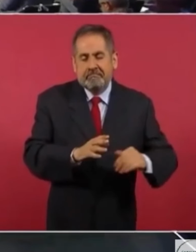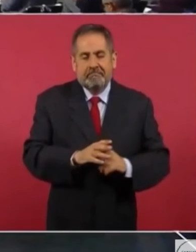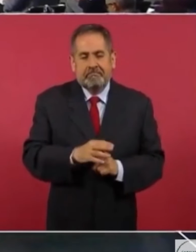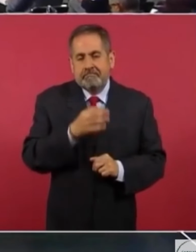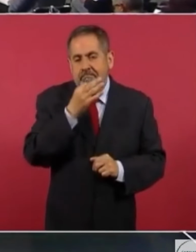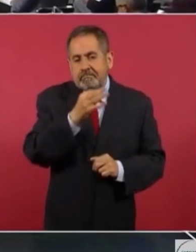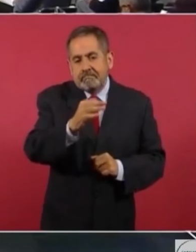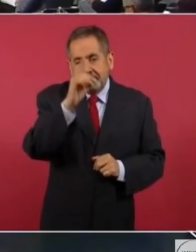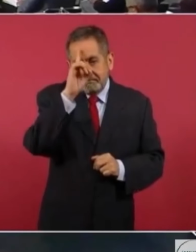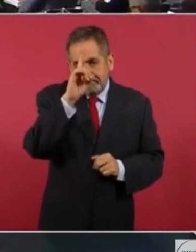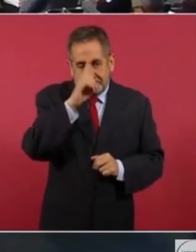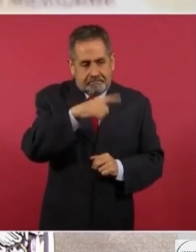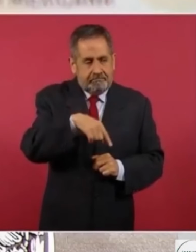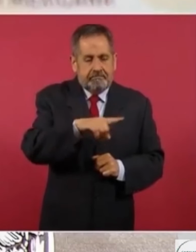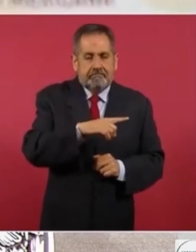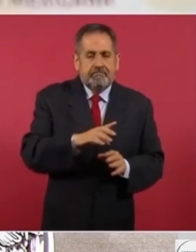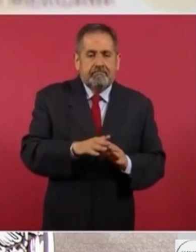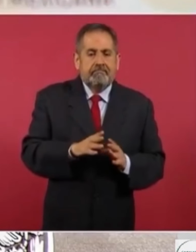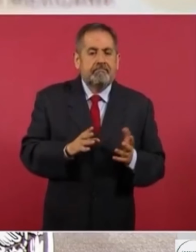que se dedican